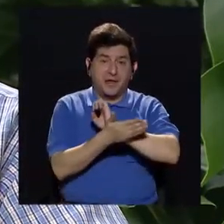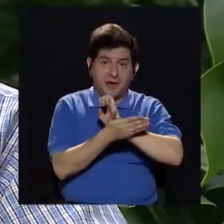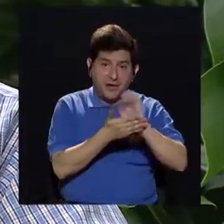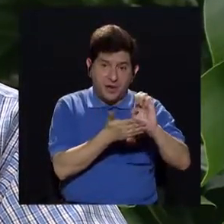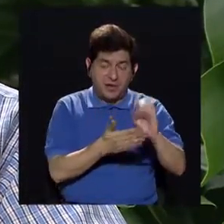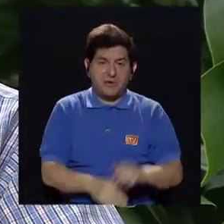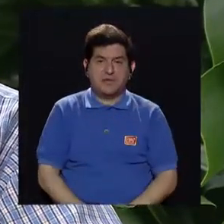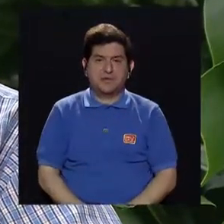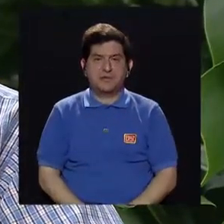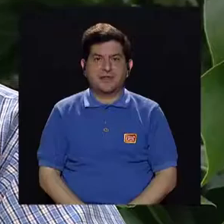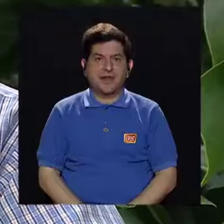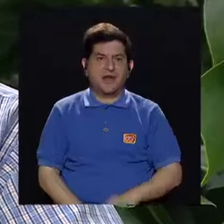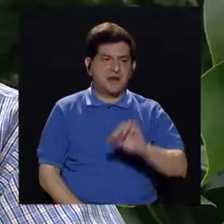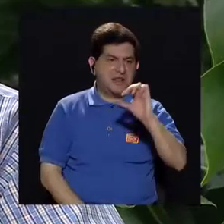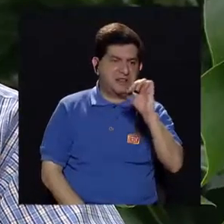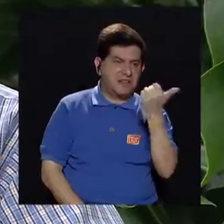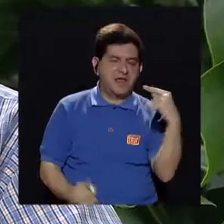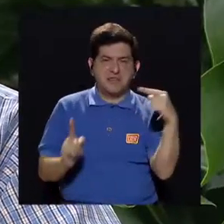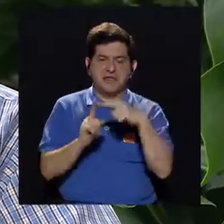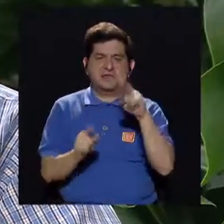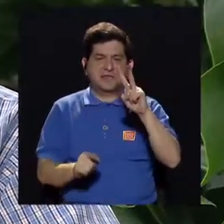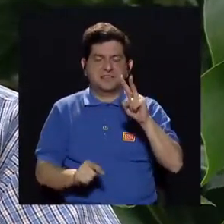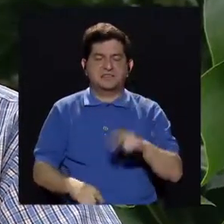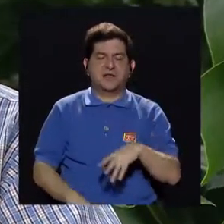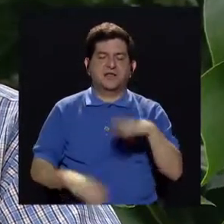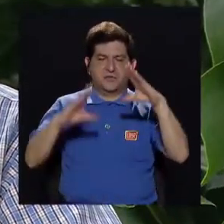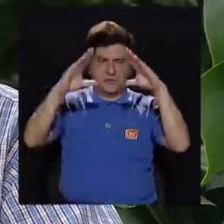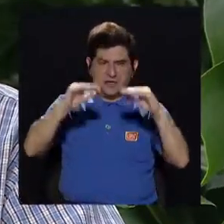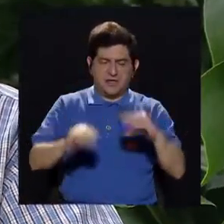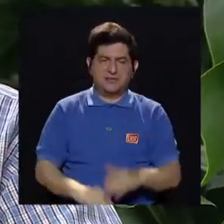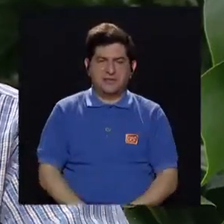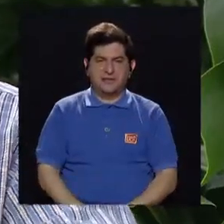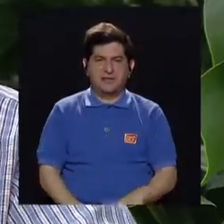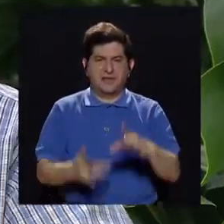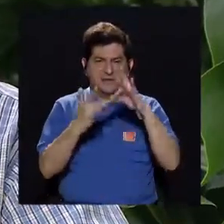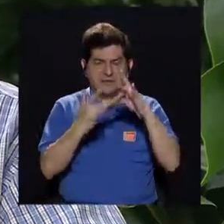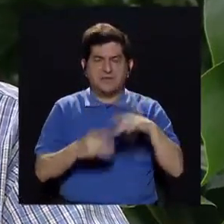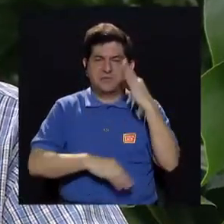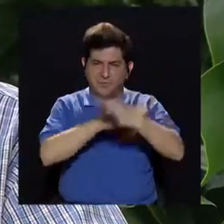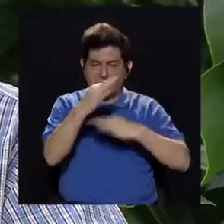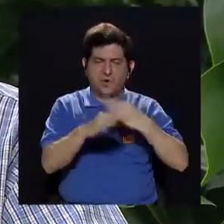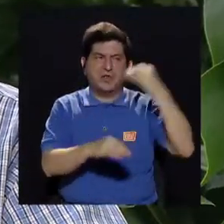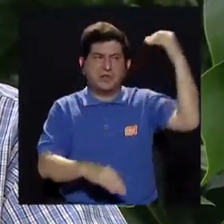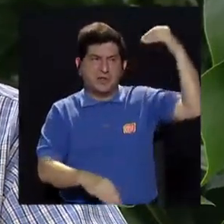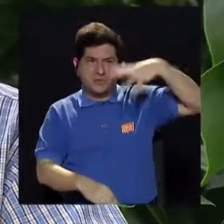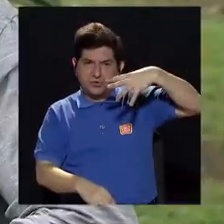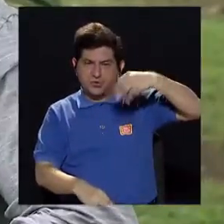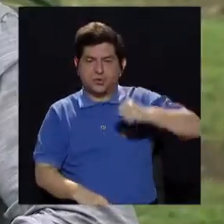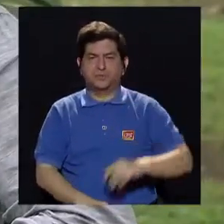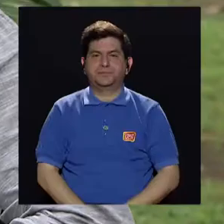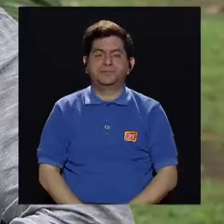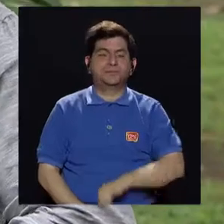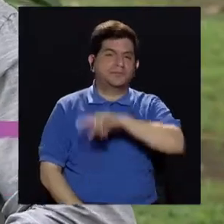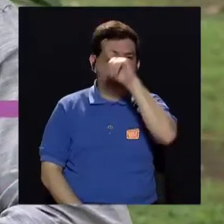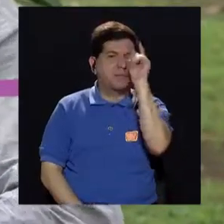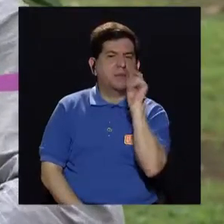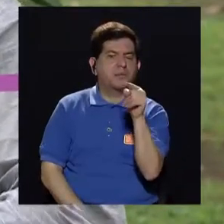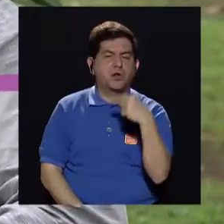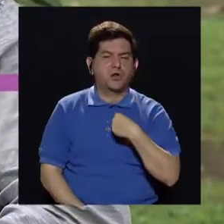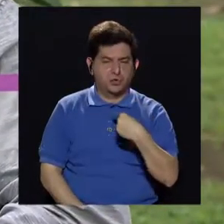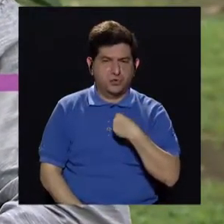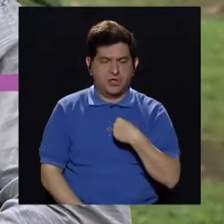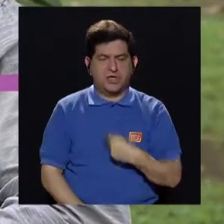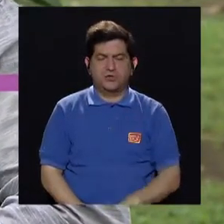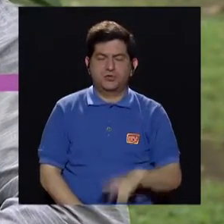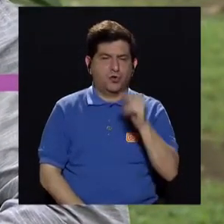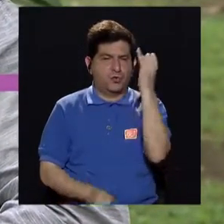evitar, por lo menos las horas picos, ¿verdad? Entre 10 de la mañana y 2, 3 de la tarde, ¿verdad? Es una hora muy difícil, sobre todo por el tipo de radiación que tenemos. Don Jorge, una pregunta que no me quiero